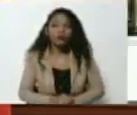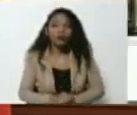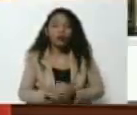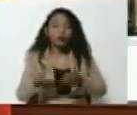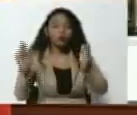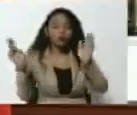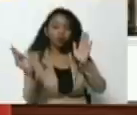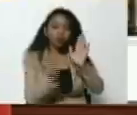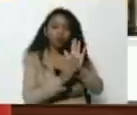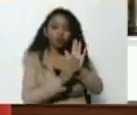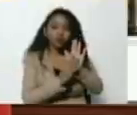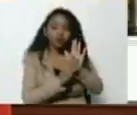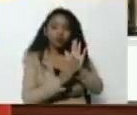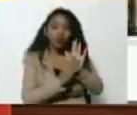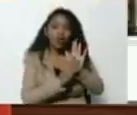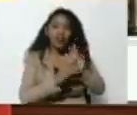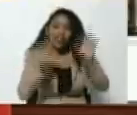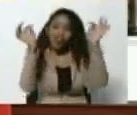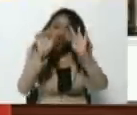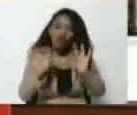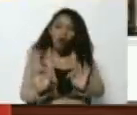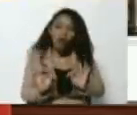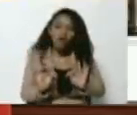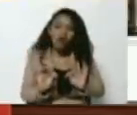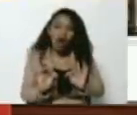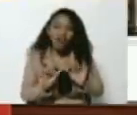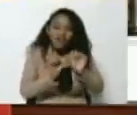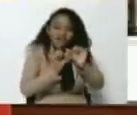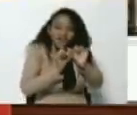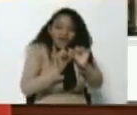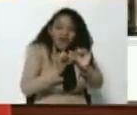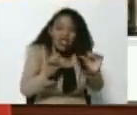marcada de manera indeleble